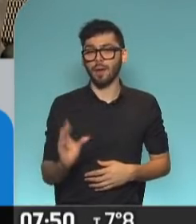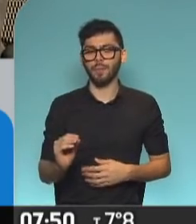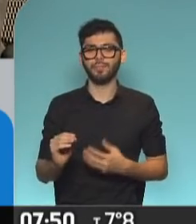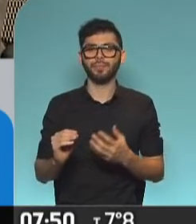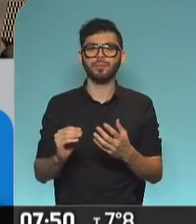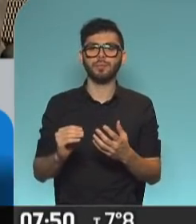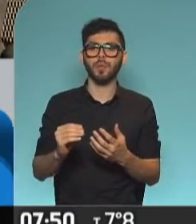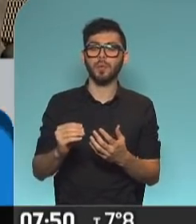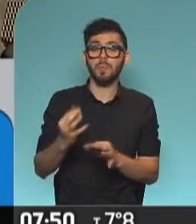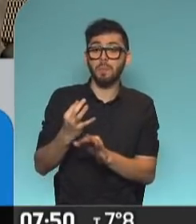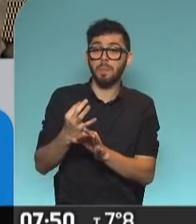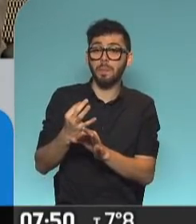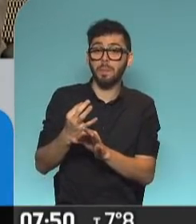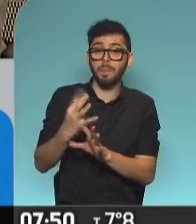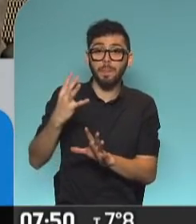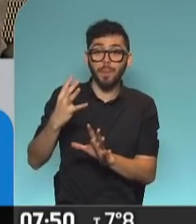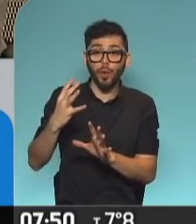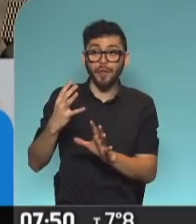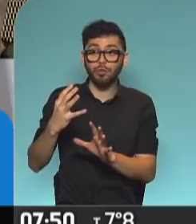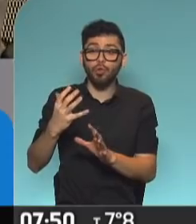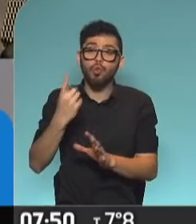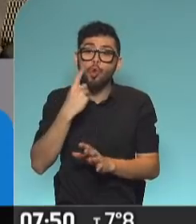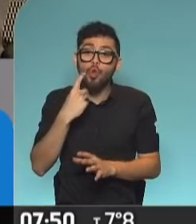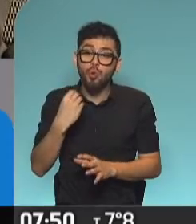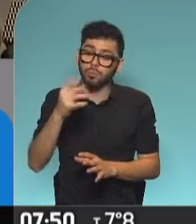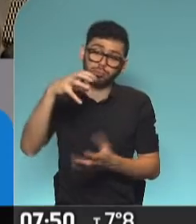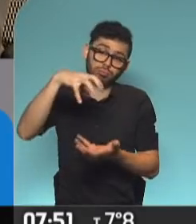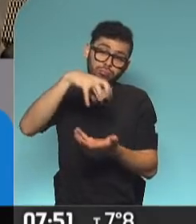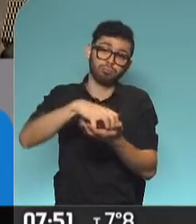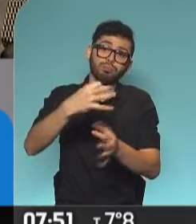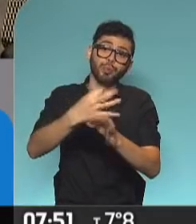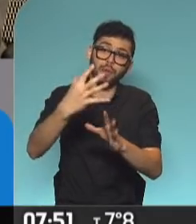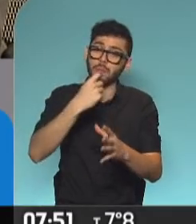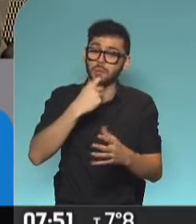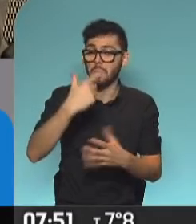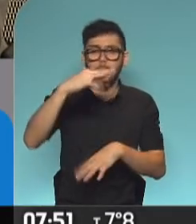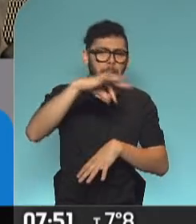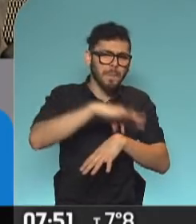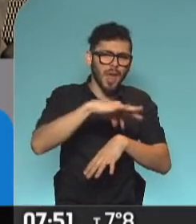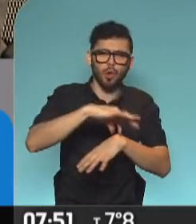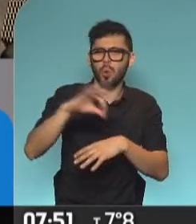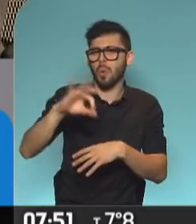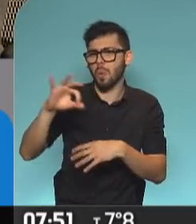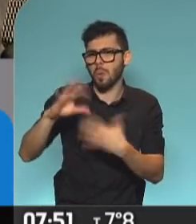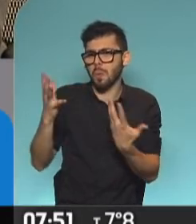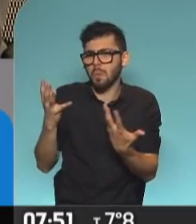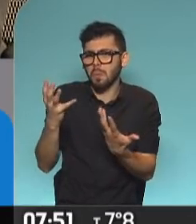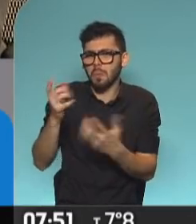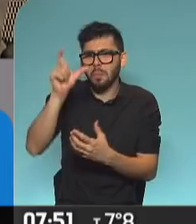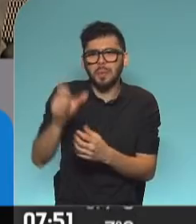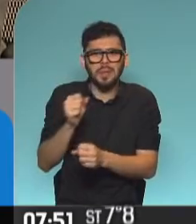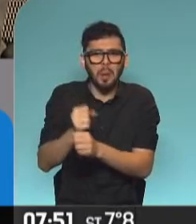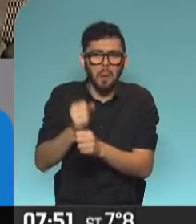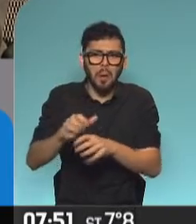las profesiones liberales se regula a través de colegios profesionales y cualquier profesional de la medicina y cualquier profesión liberal puede trabajar y